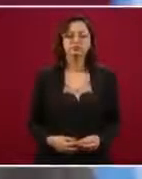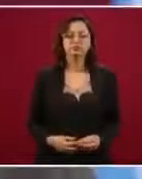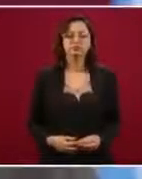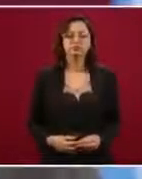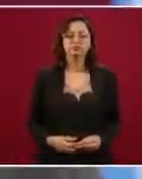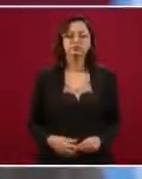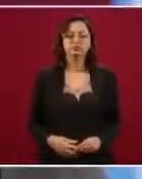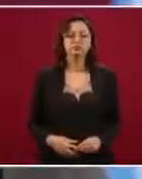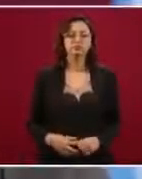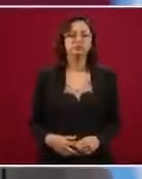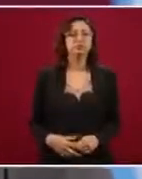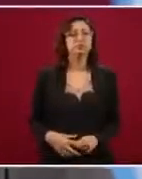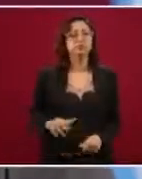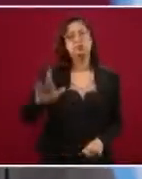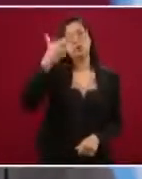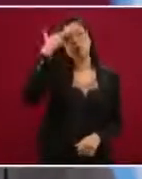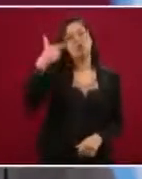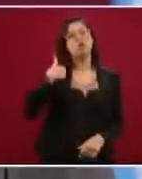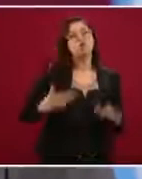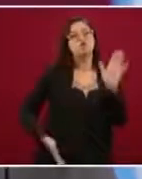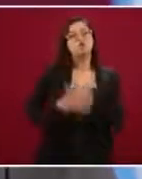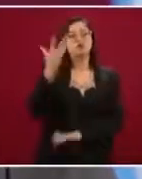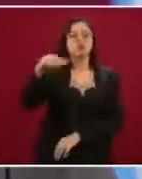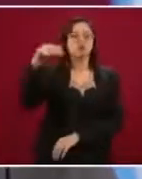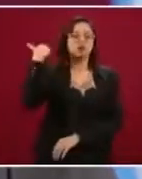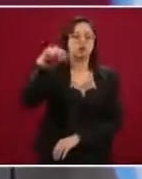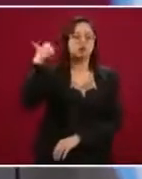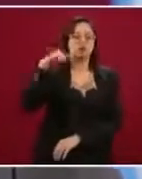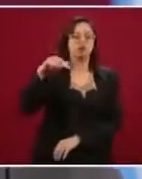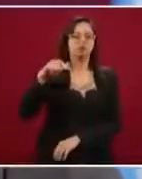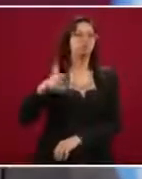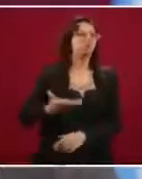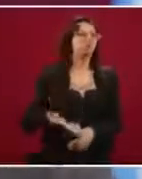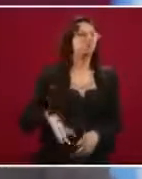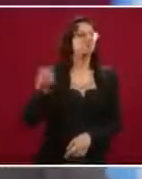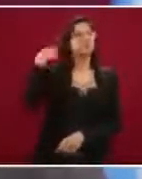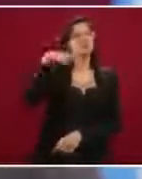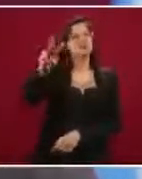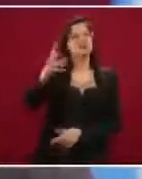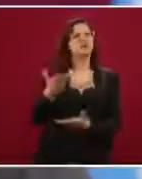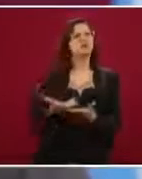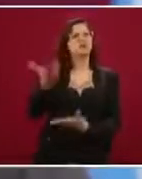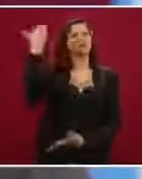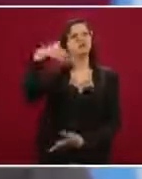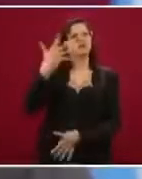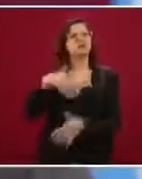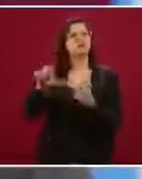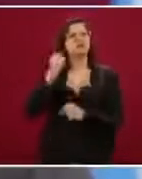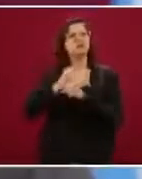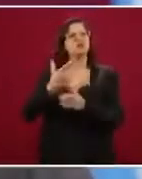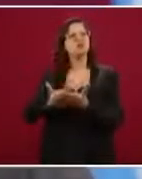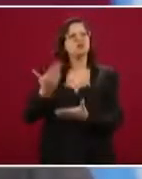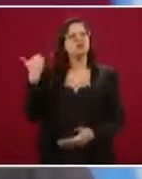fui a Guanajuato a una gira, hace como 10 años,